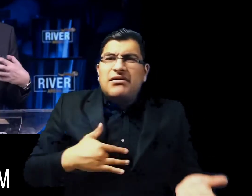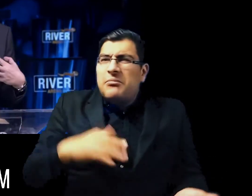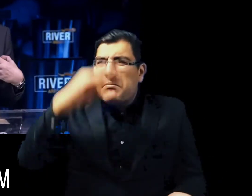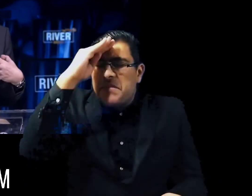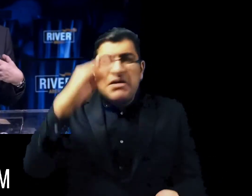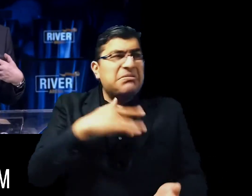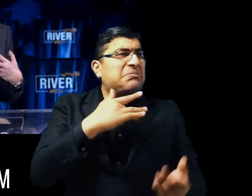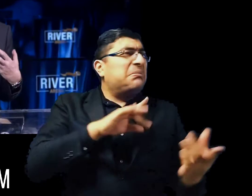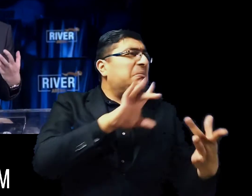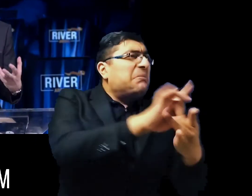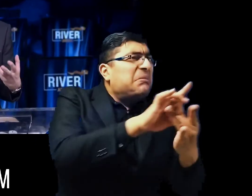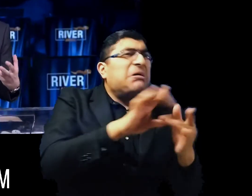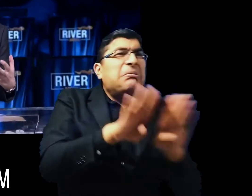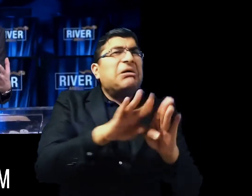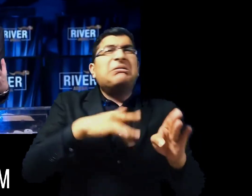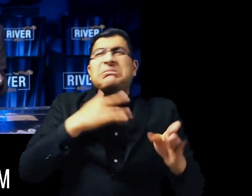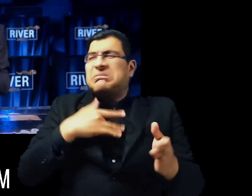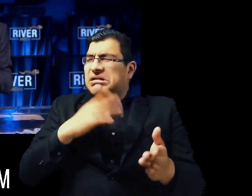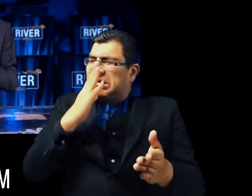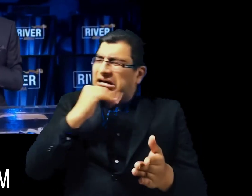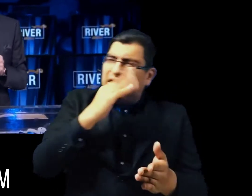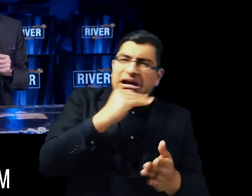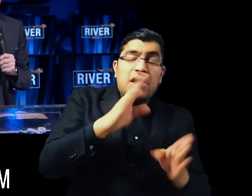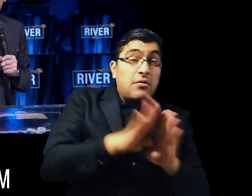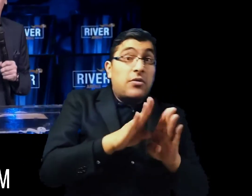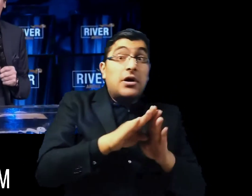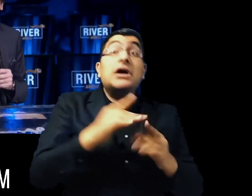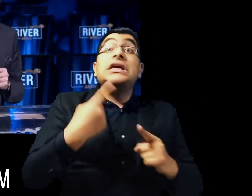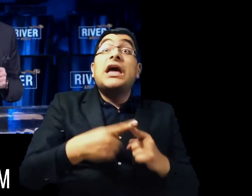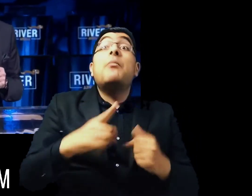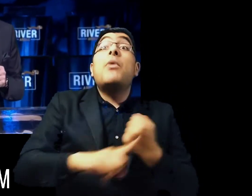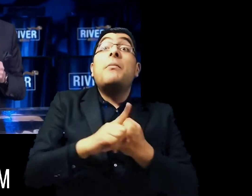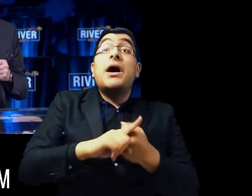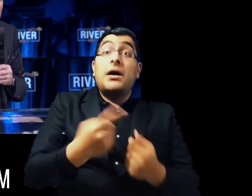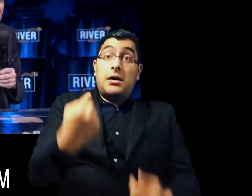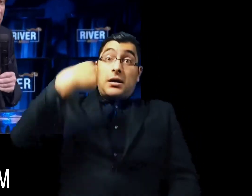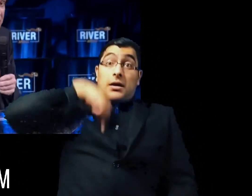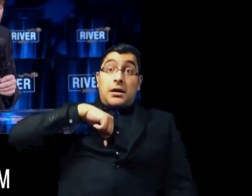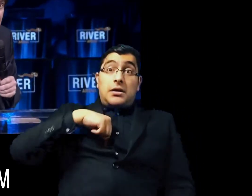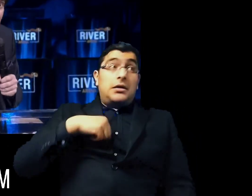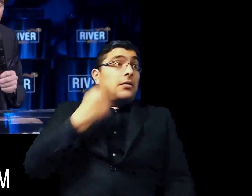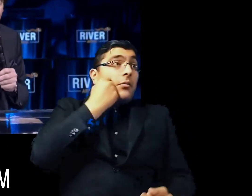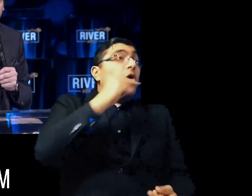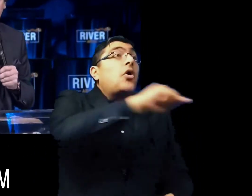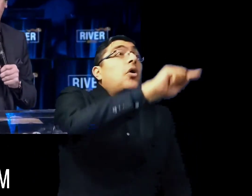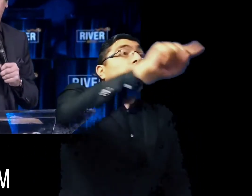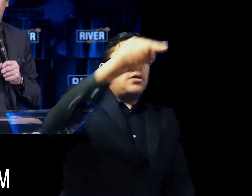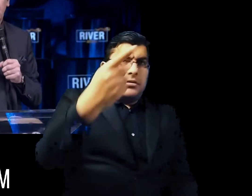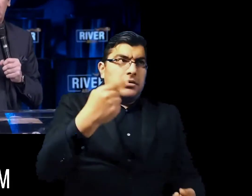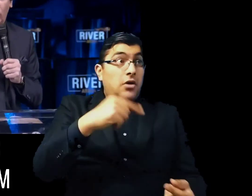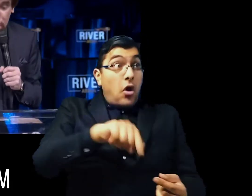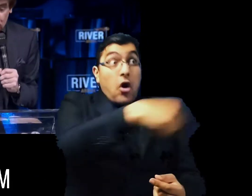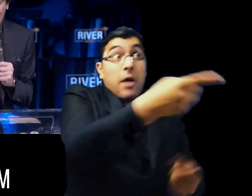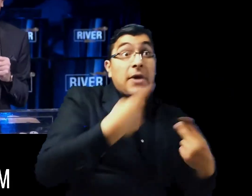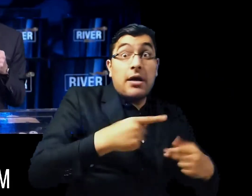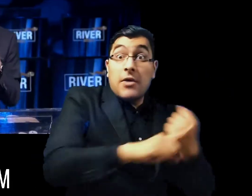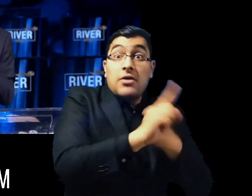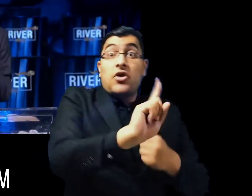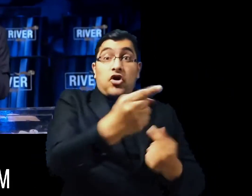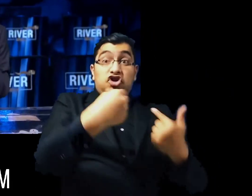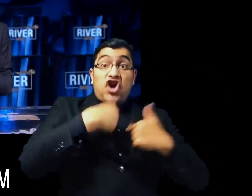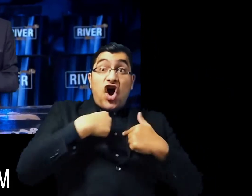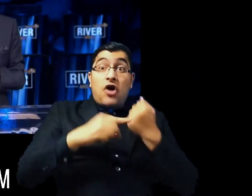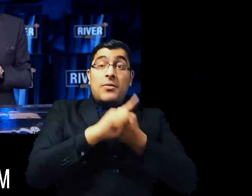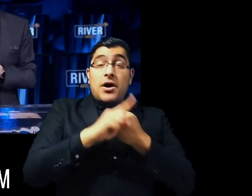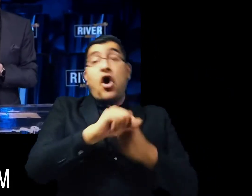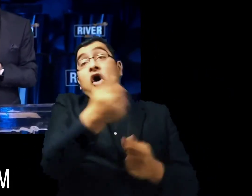Como no te hacen sentir como quisieras sentirte, el problema está contigo. Donde quiera que vayas, no en el otro. Otros se esconden en